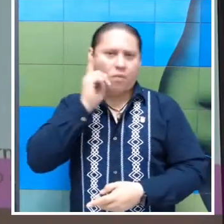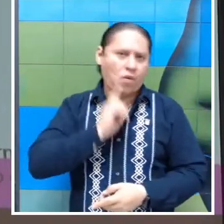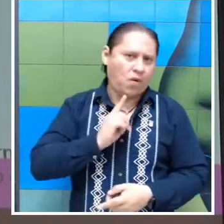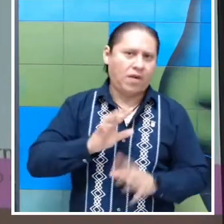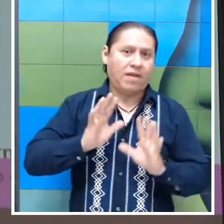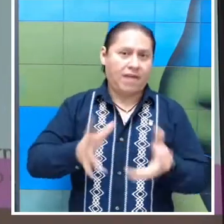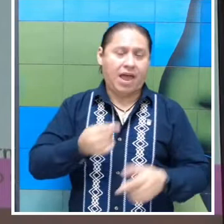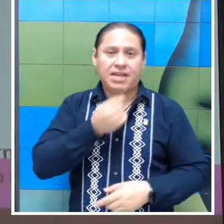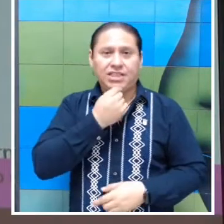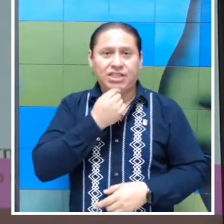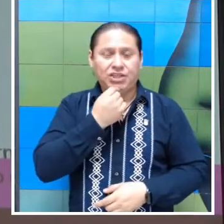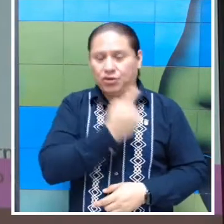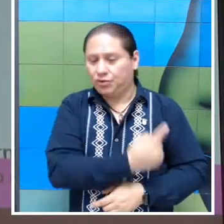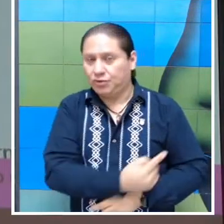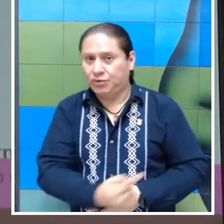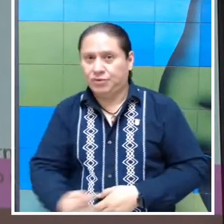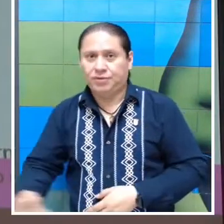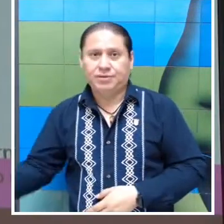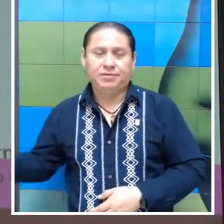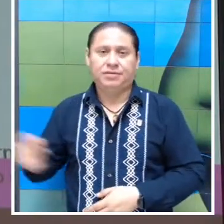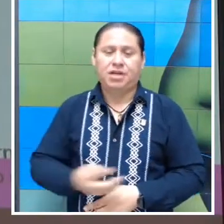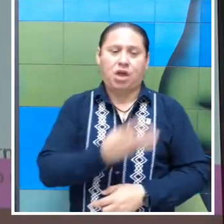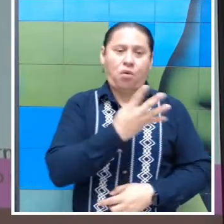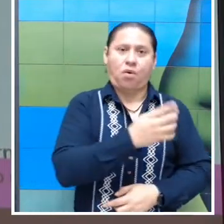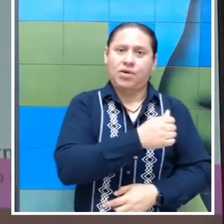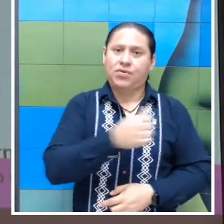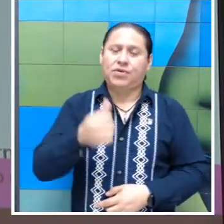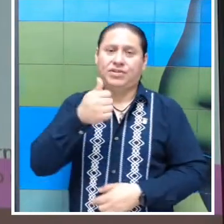con las categorías infantiles, que será de 4